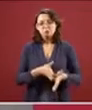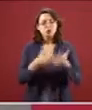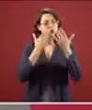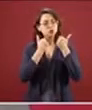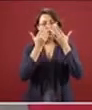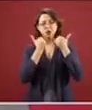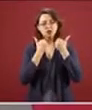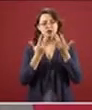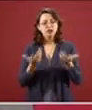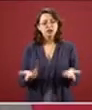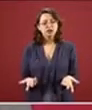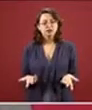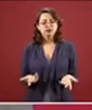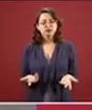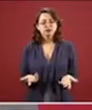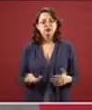Y